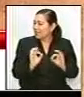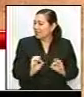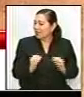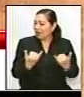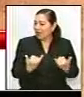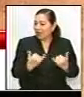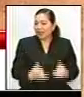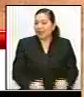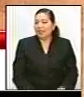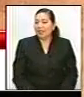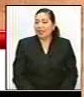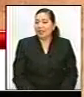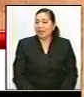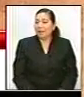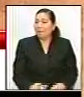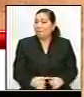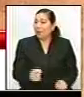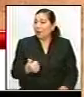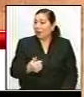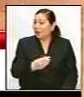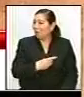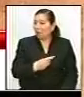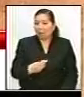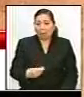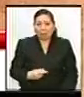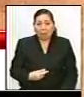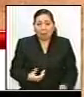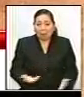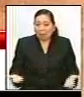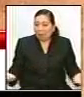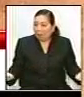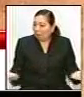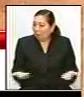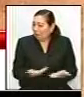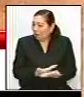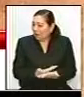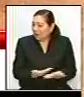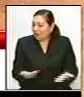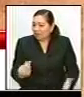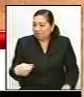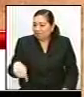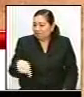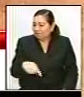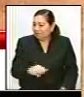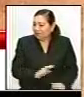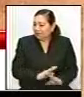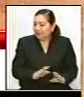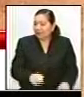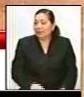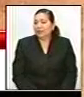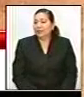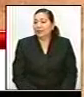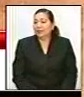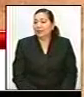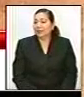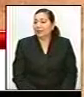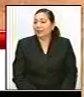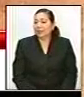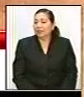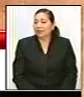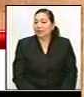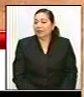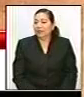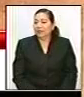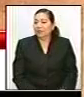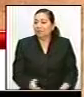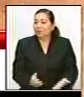esto acá, le dije. Y sin embargo la directora no quiere saber nada de nosotros. Me dijo, no, es que